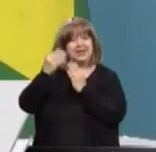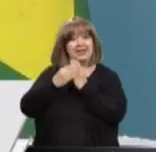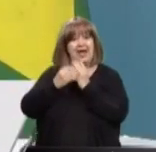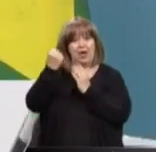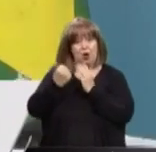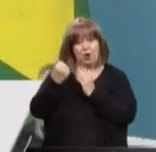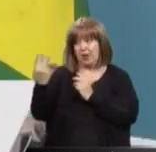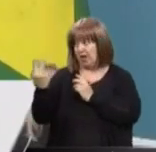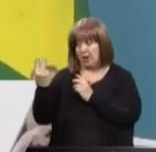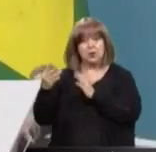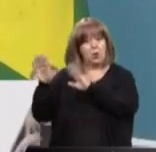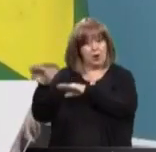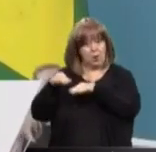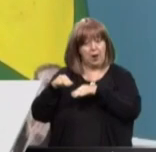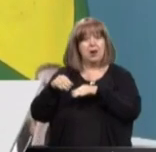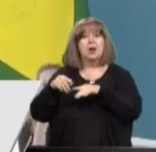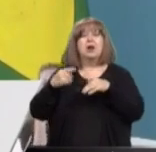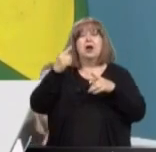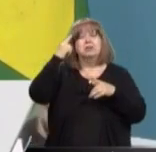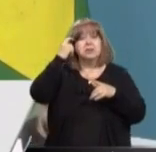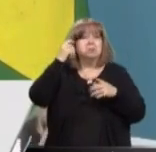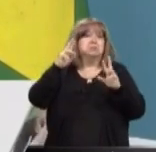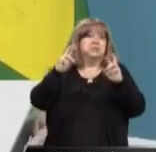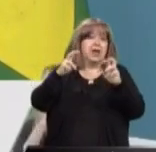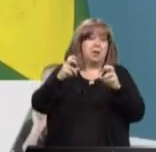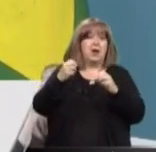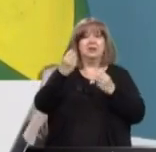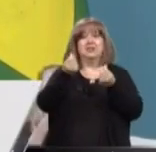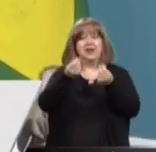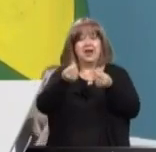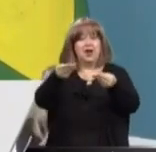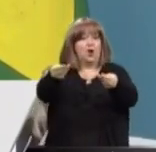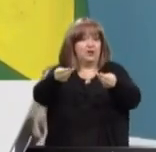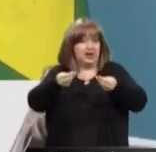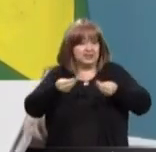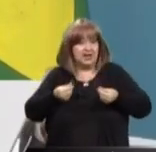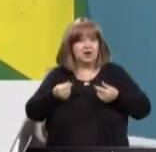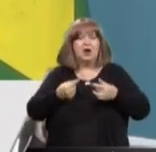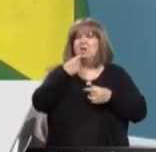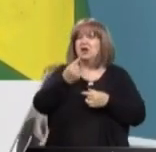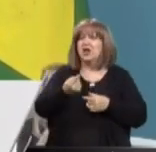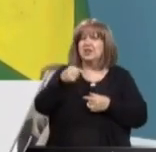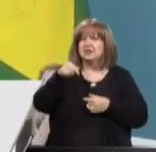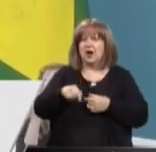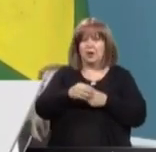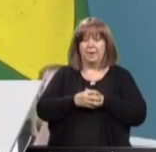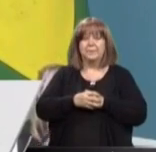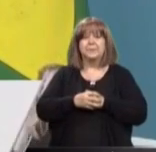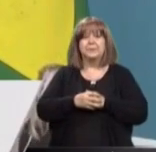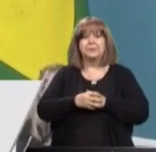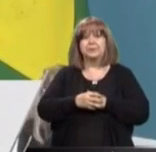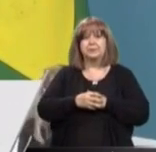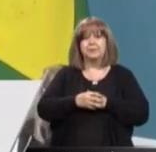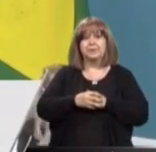bilateral financiera, comercial y, en otros términos, bueno, un acercamiento entre ambos países. Escuchamos un tramo de lo que dice en este momento en vivo. La cuenca